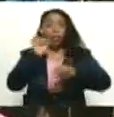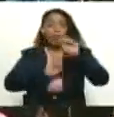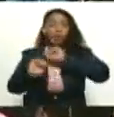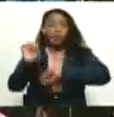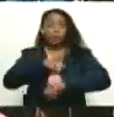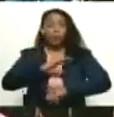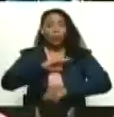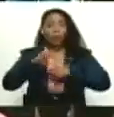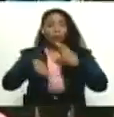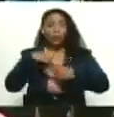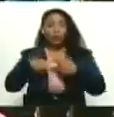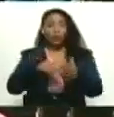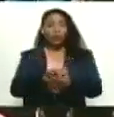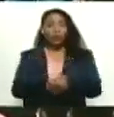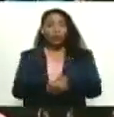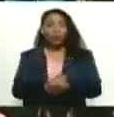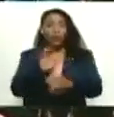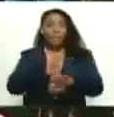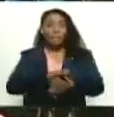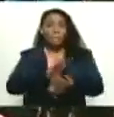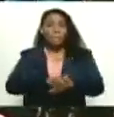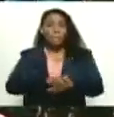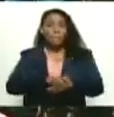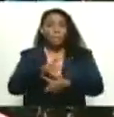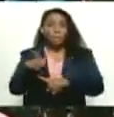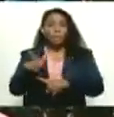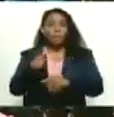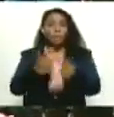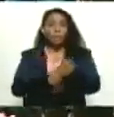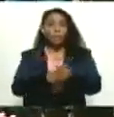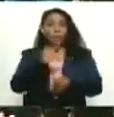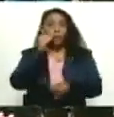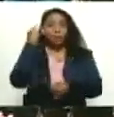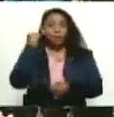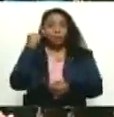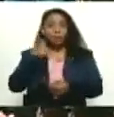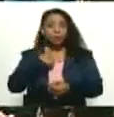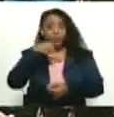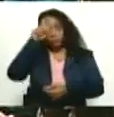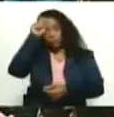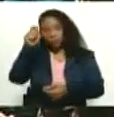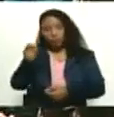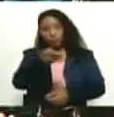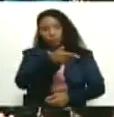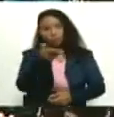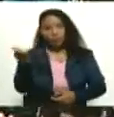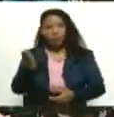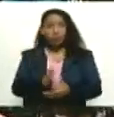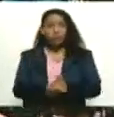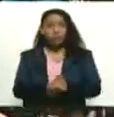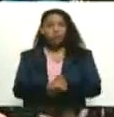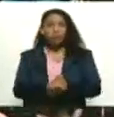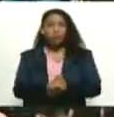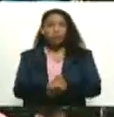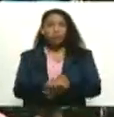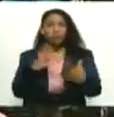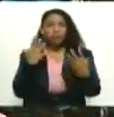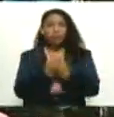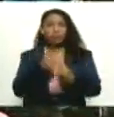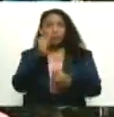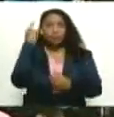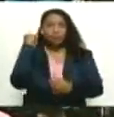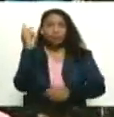revolución. Por eso, hermano, mi reconocimiento a ustedes, compañeros y compañeras jefes de